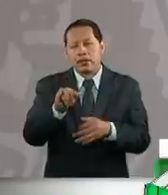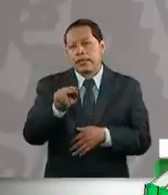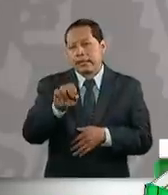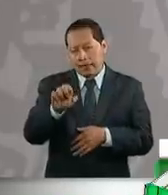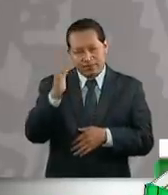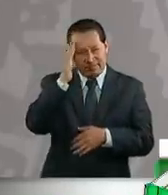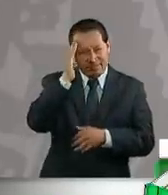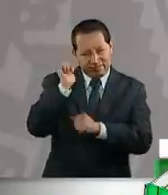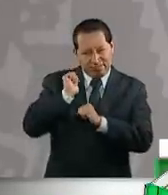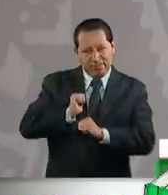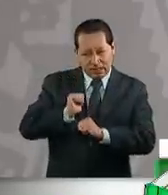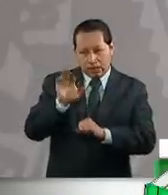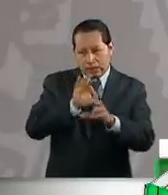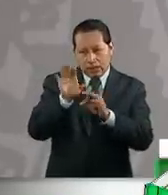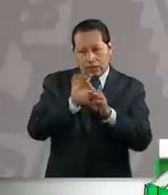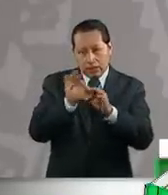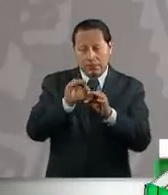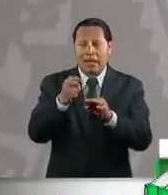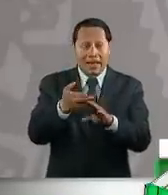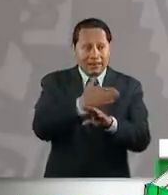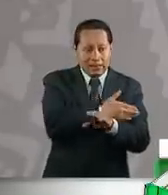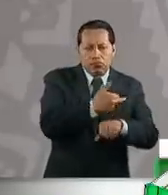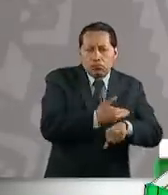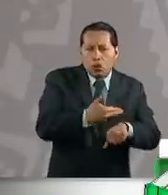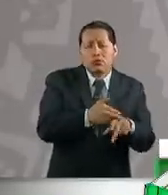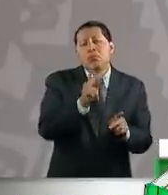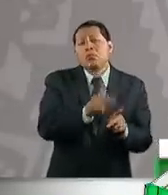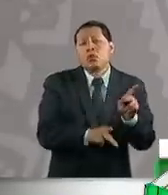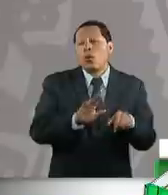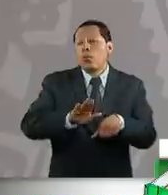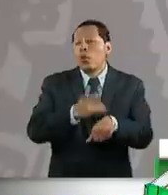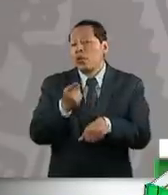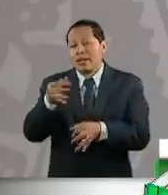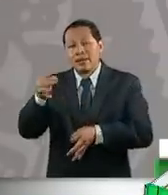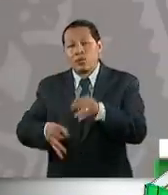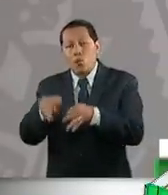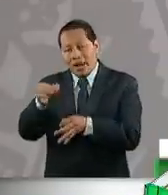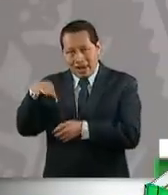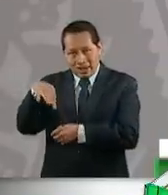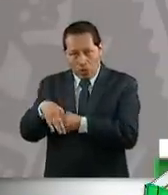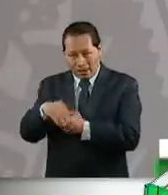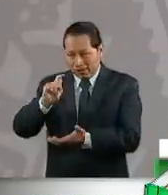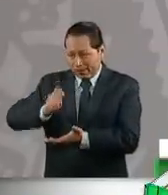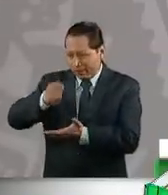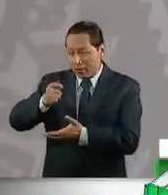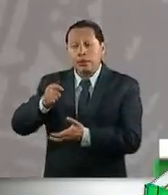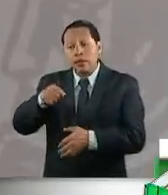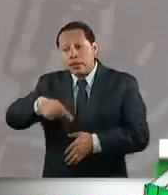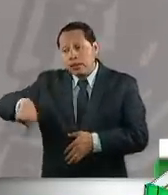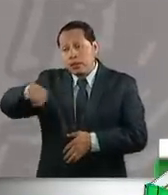Instituto Nacional Electoral, proceso que, por cierto, había quedado suspendido debido a la sentencia del Tribunal Electoral. Esto luego de que los